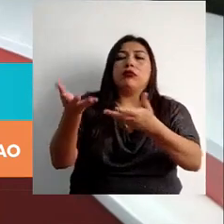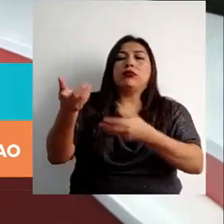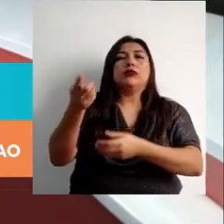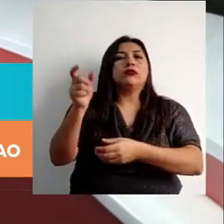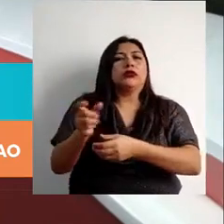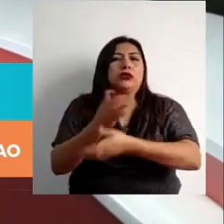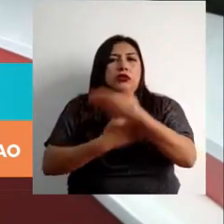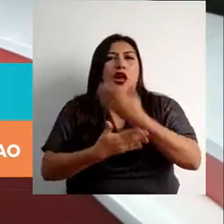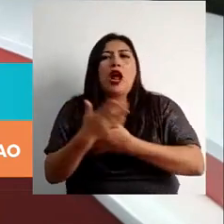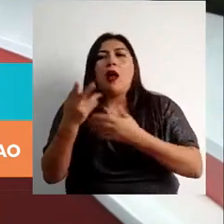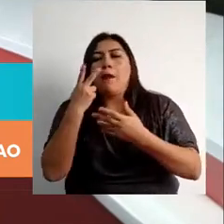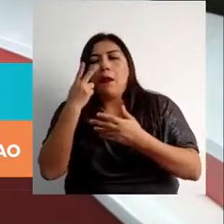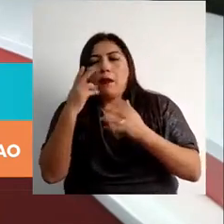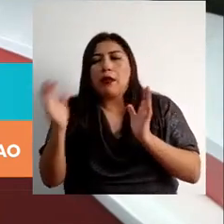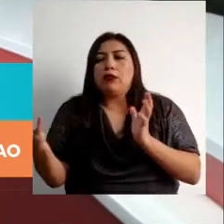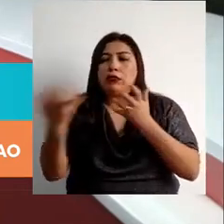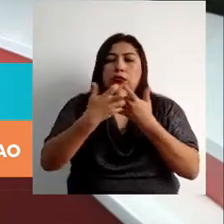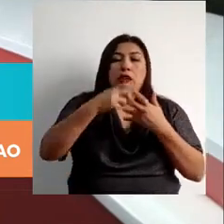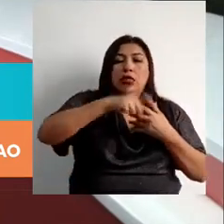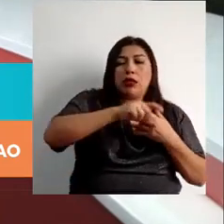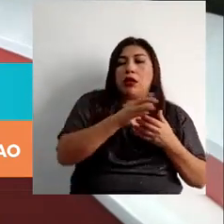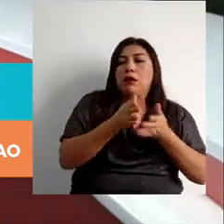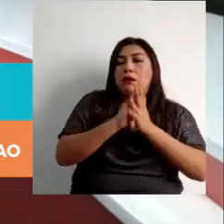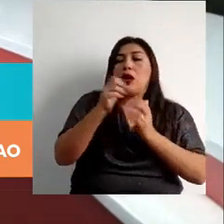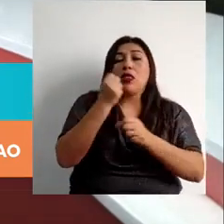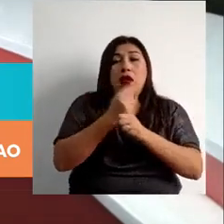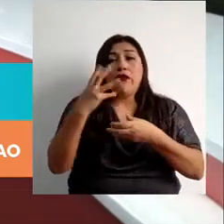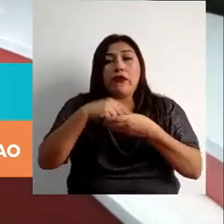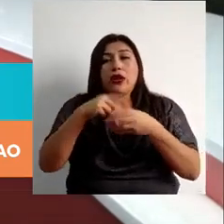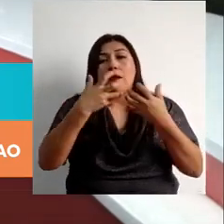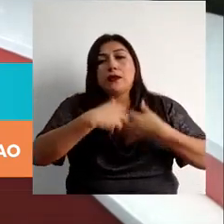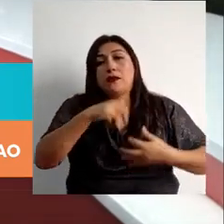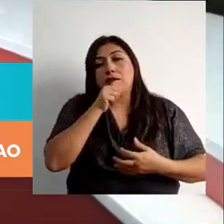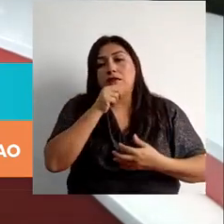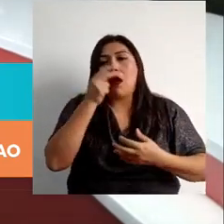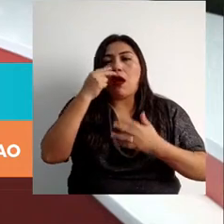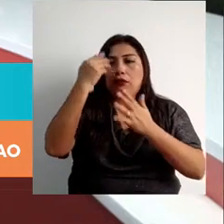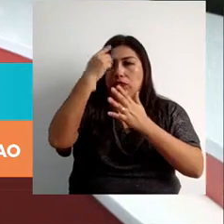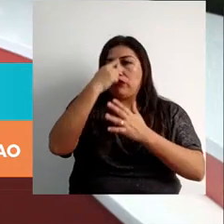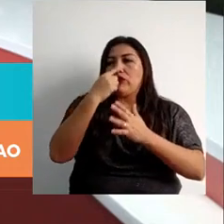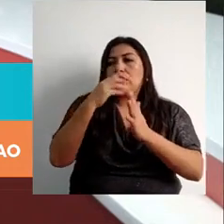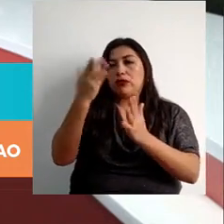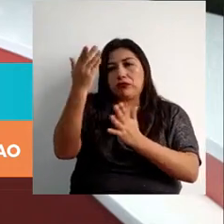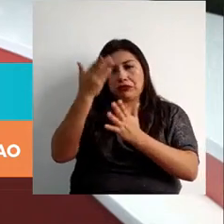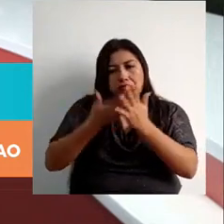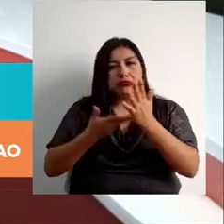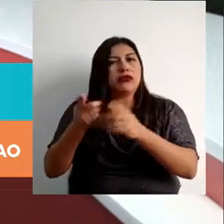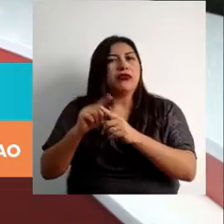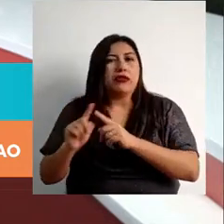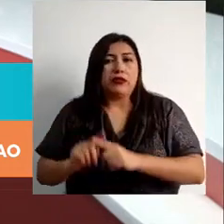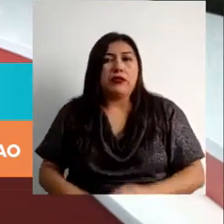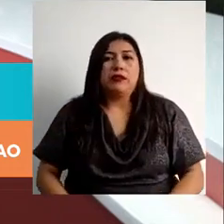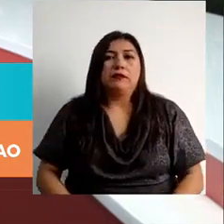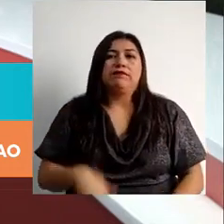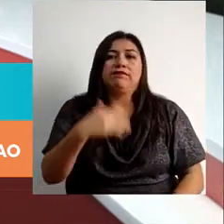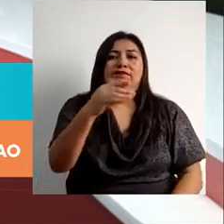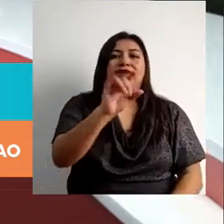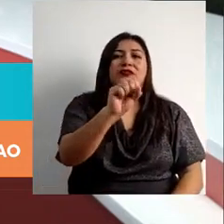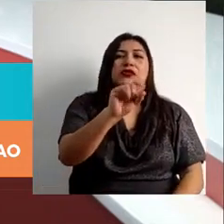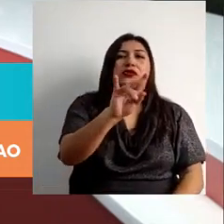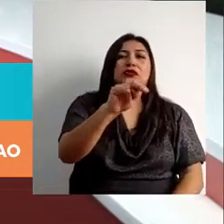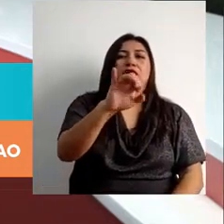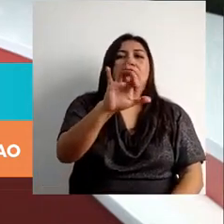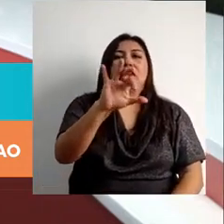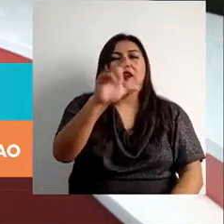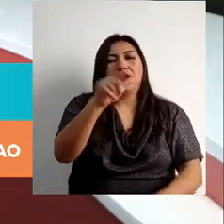el perfil requerido por estas empresas privadas. Claro que sí, es una fil. Bueno, un saludo de acá a Daniel Maurate, que también